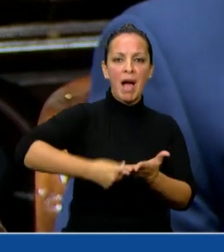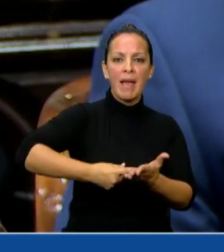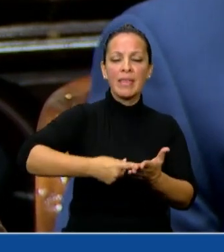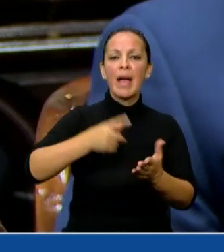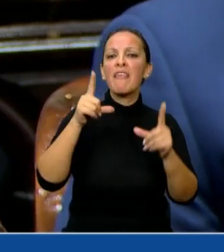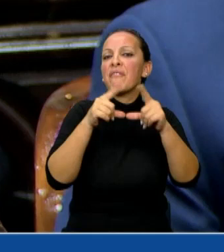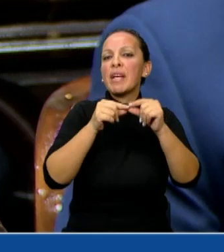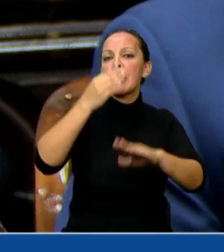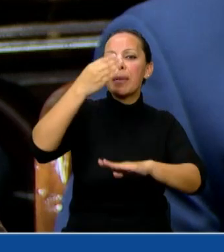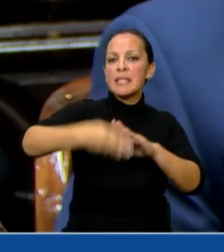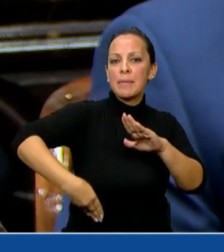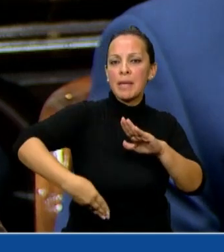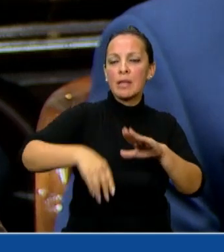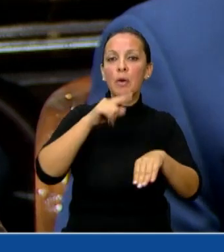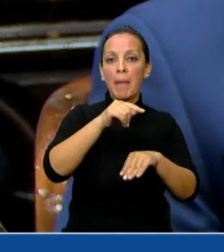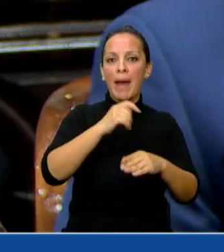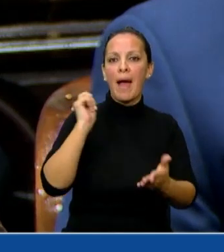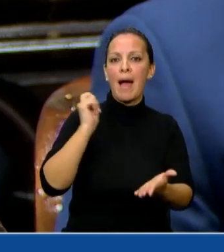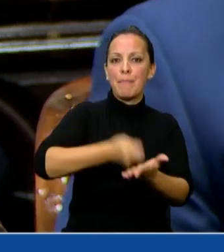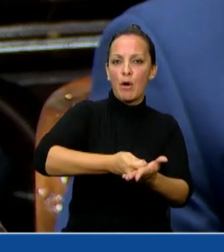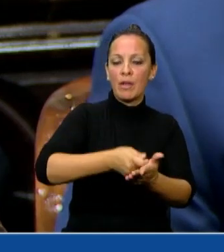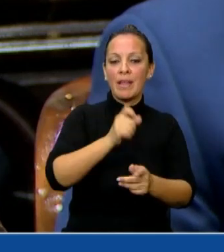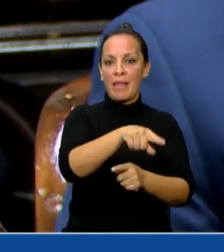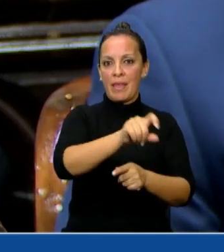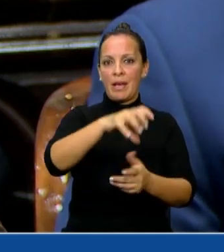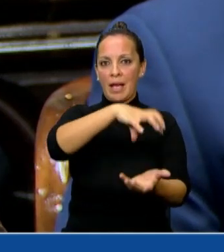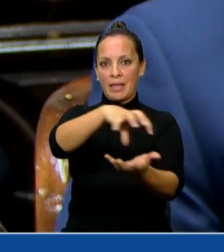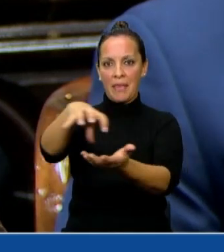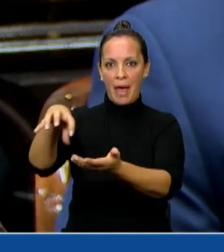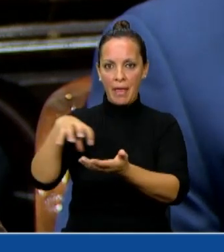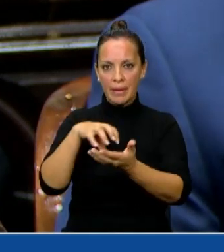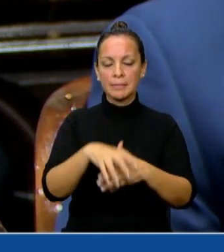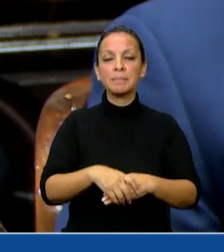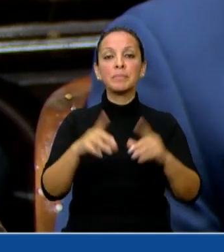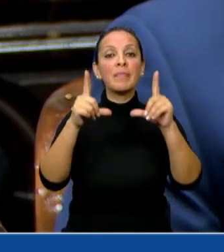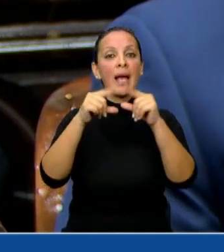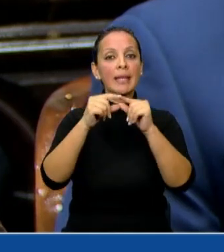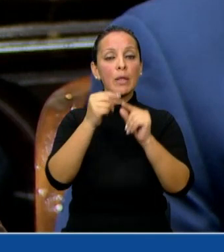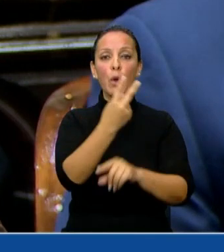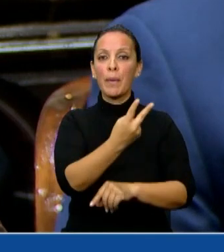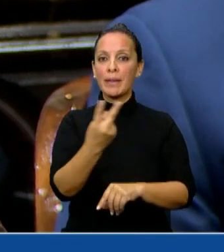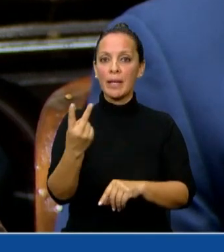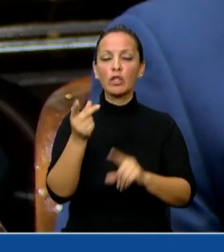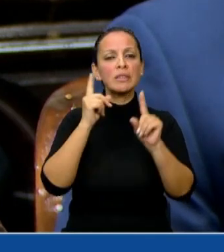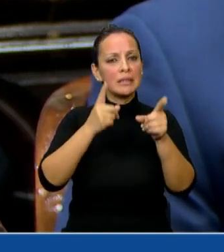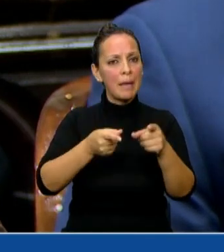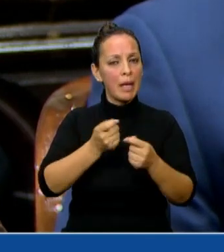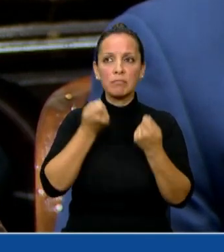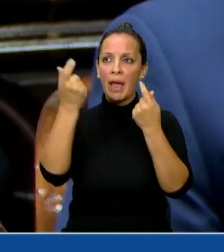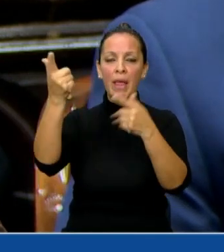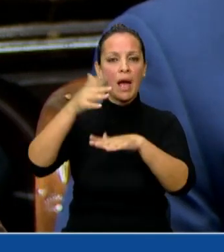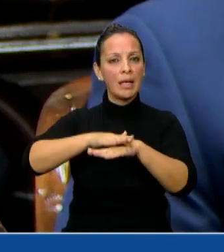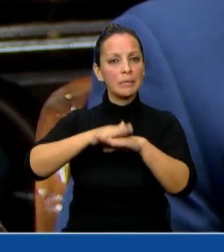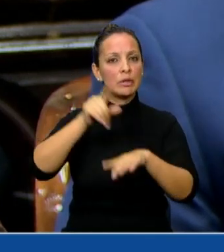las obligaciones de depositar los aportes de las entidades financieras y el artículo 22 también lo faculta a